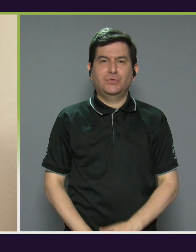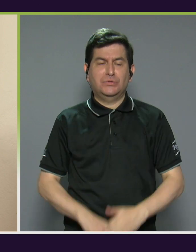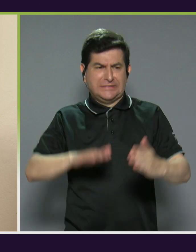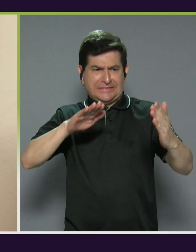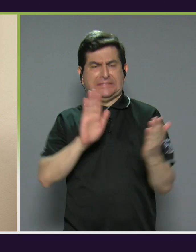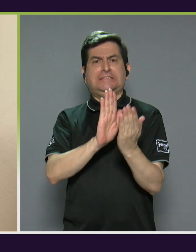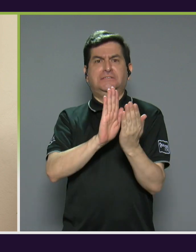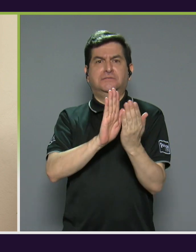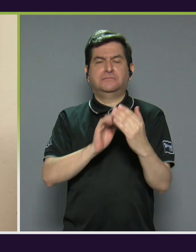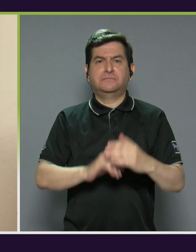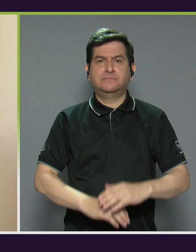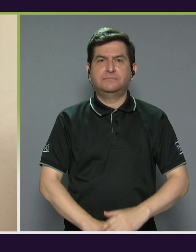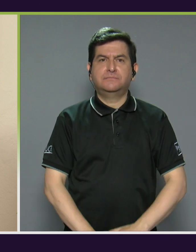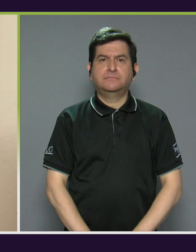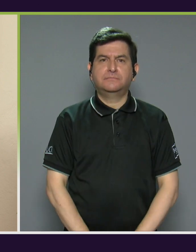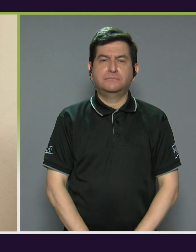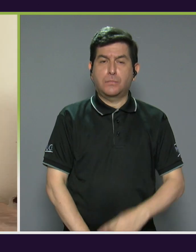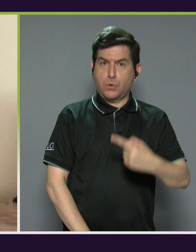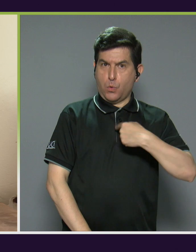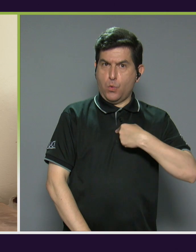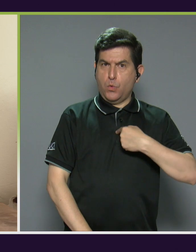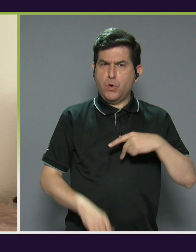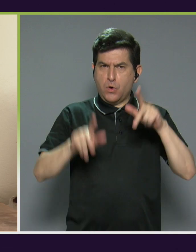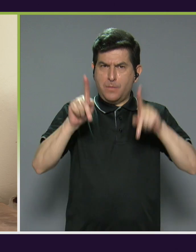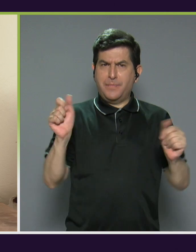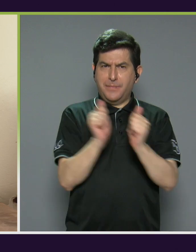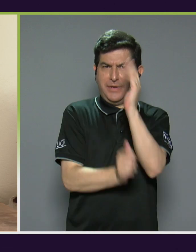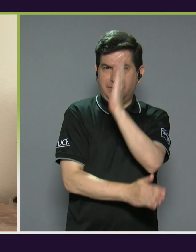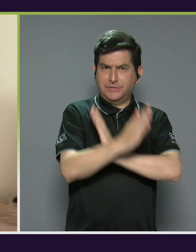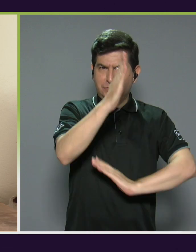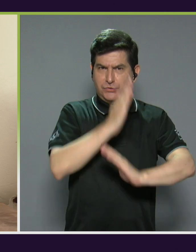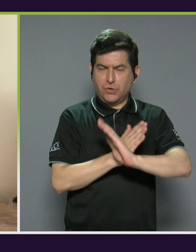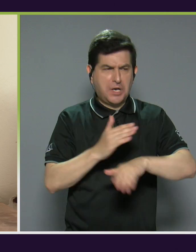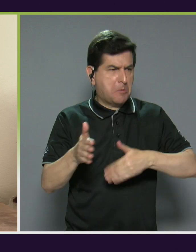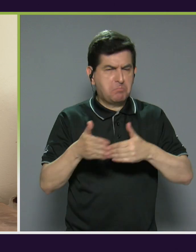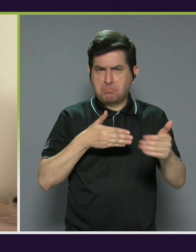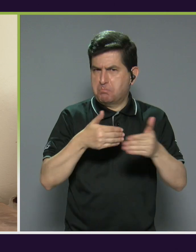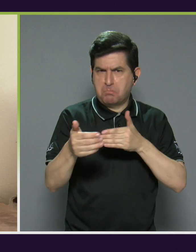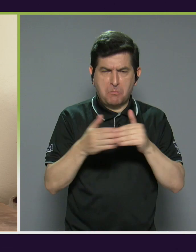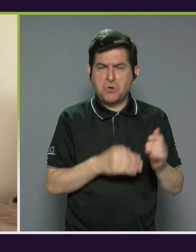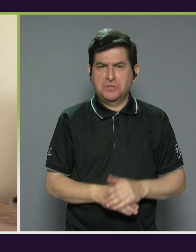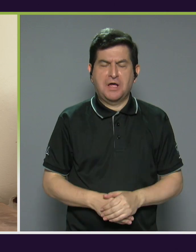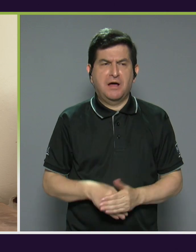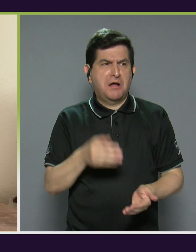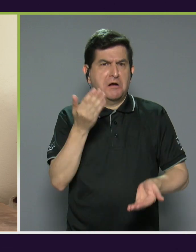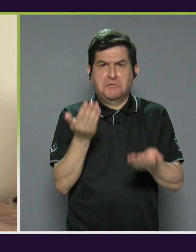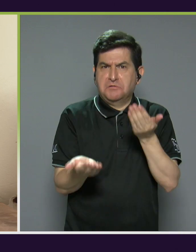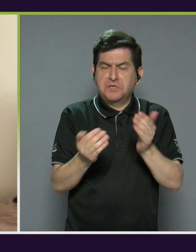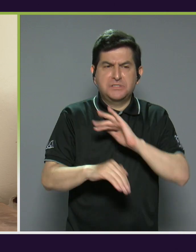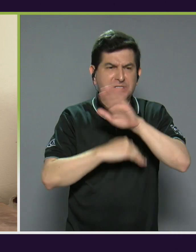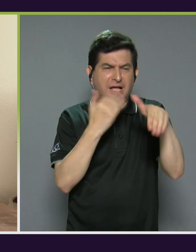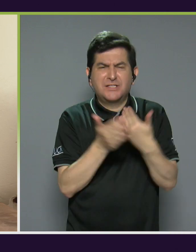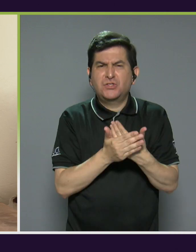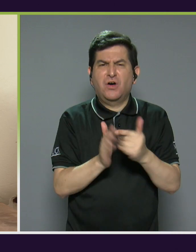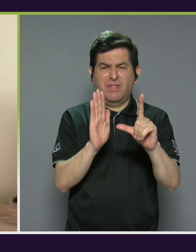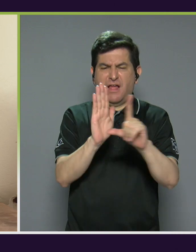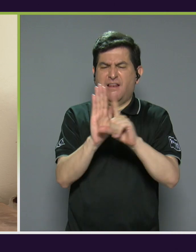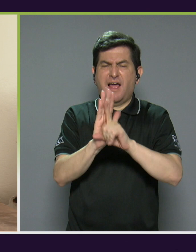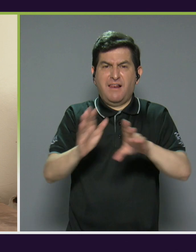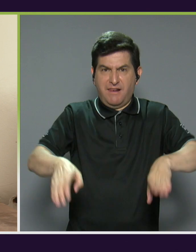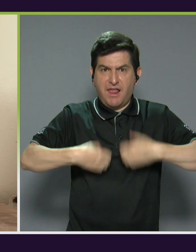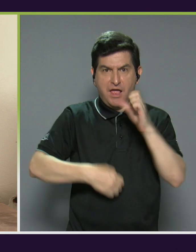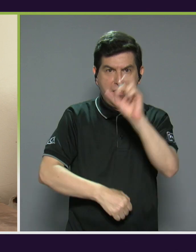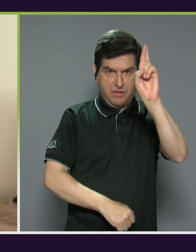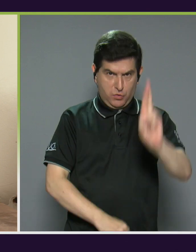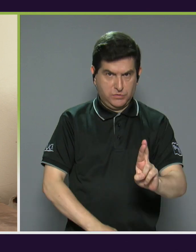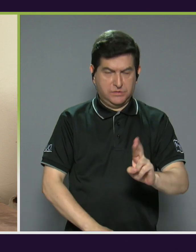en las que se tenía que enfrentar, ¿verdad? Porque uno como persona con discapacidad, a pesar de toda la